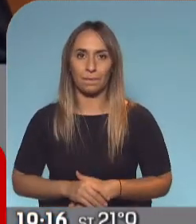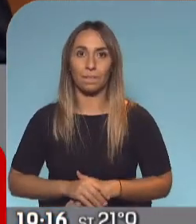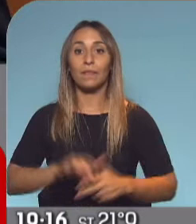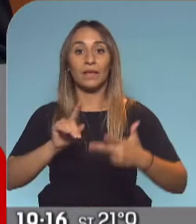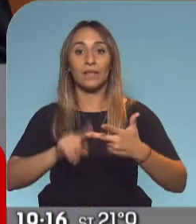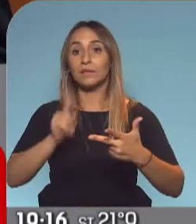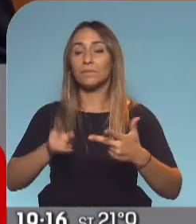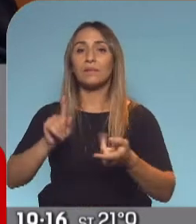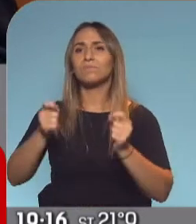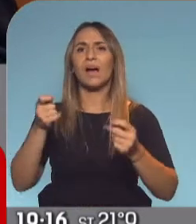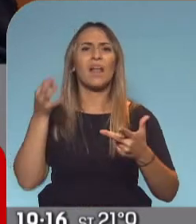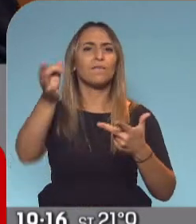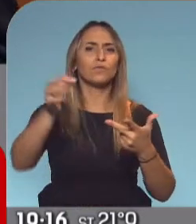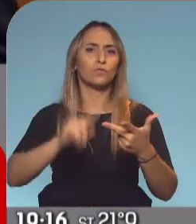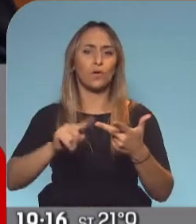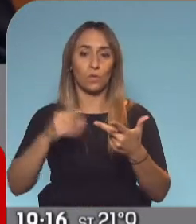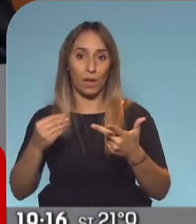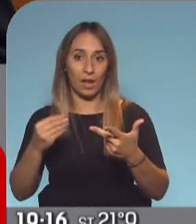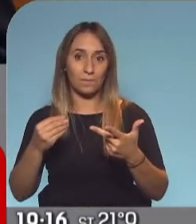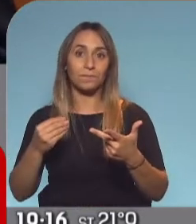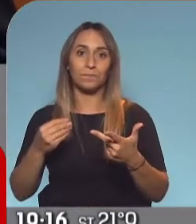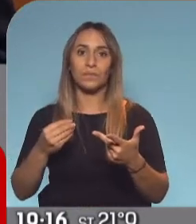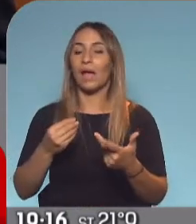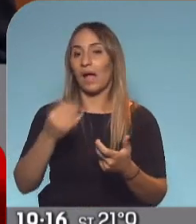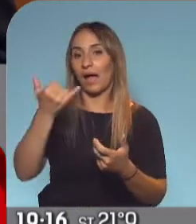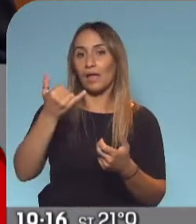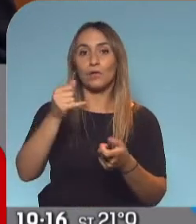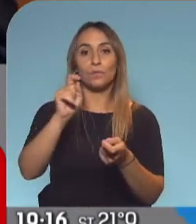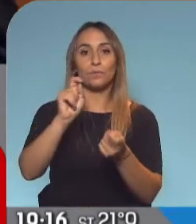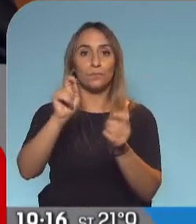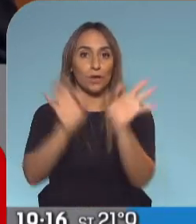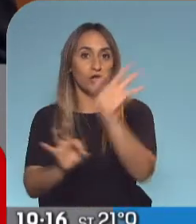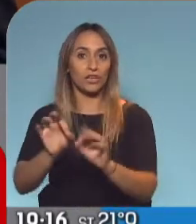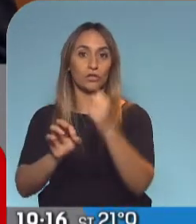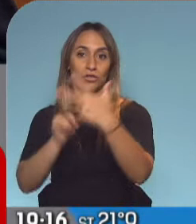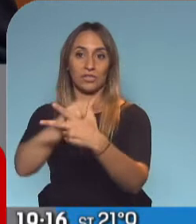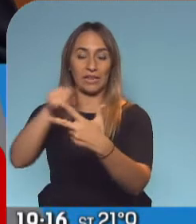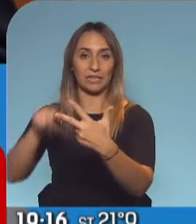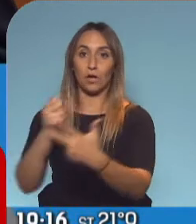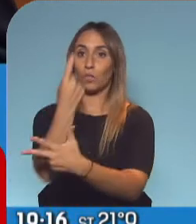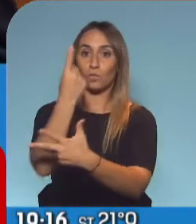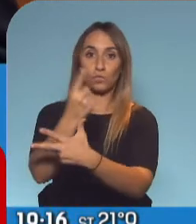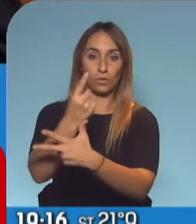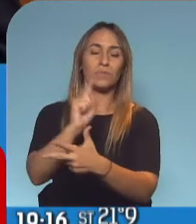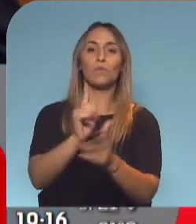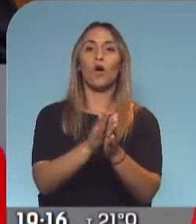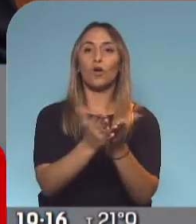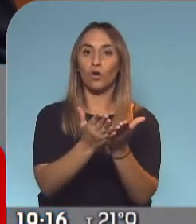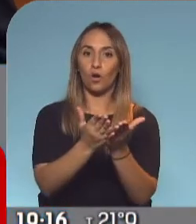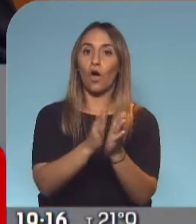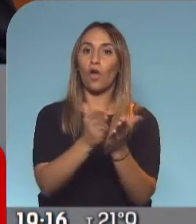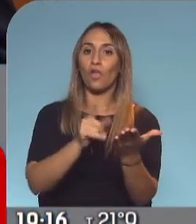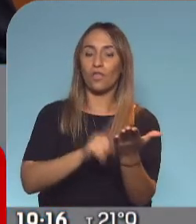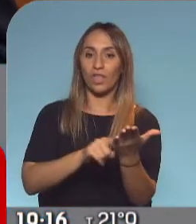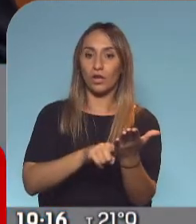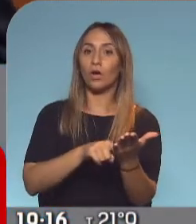a futuro, lo decía recién Nico, hay 3 grandes proyectos. Una es la reforma del código, básicamente para implementar el